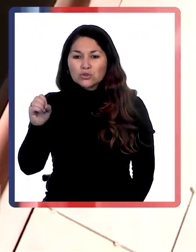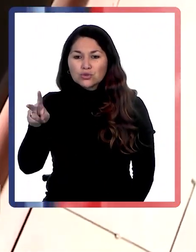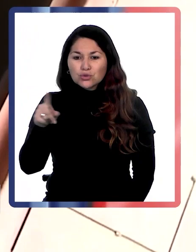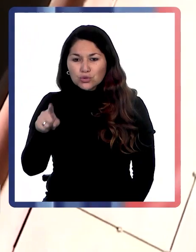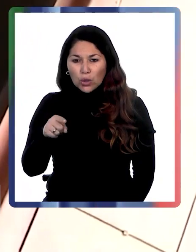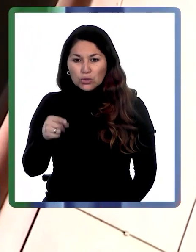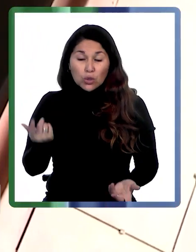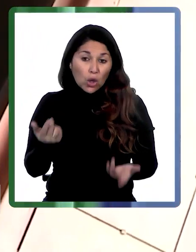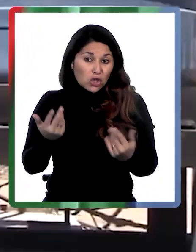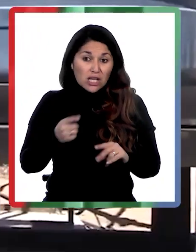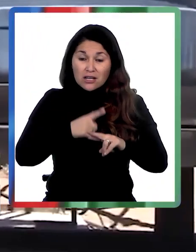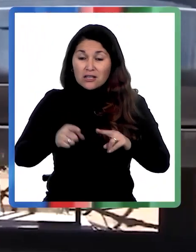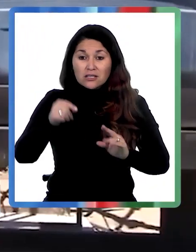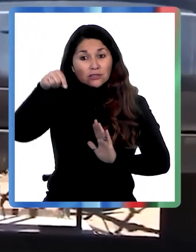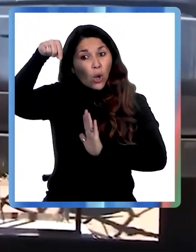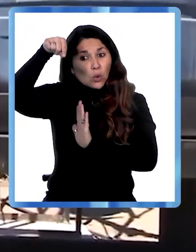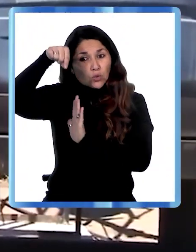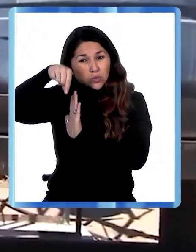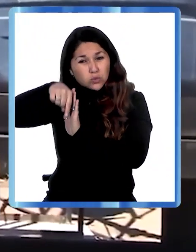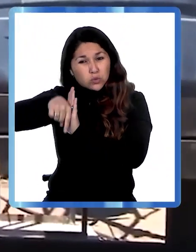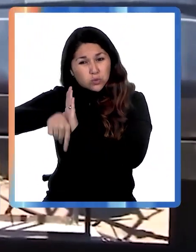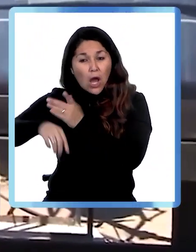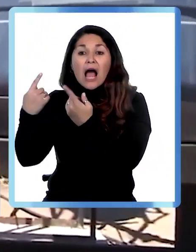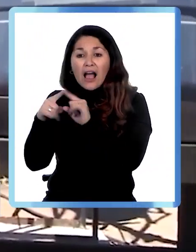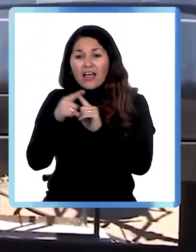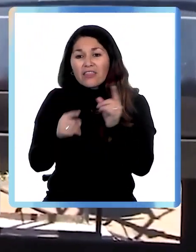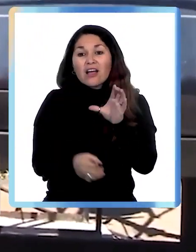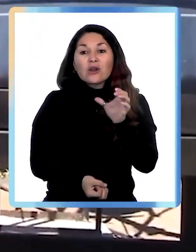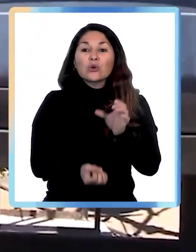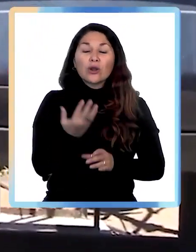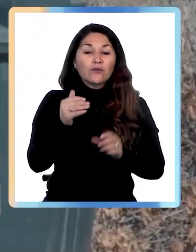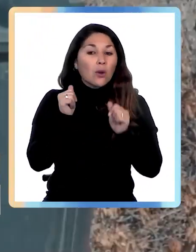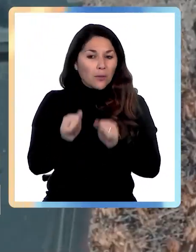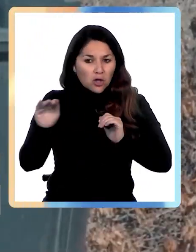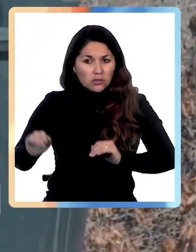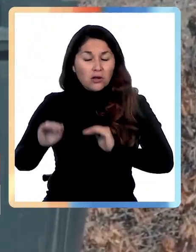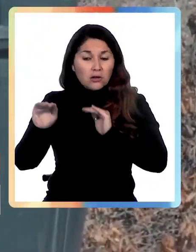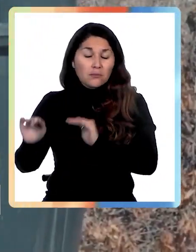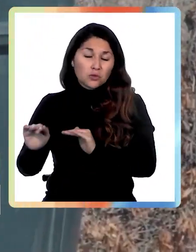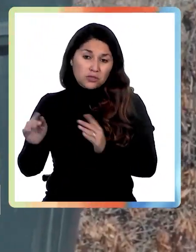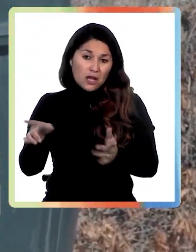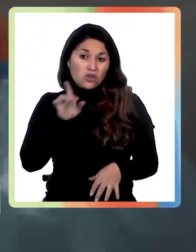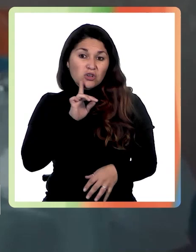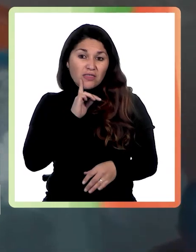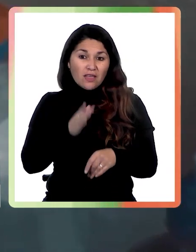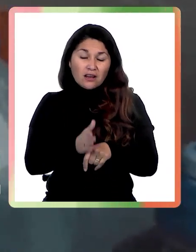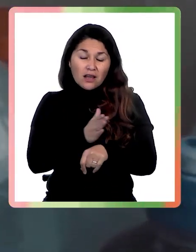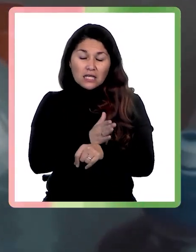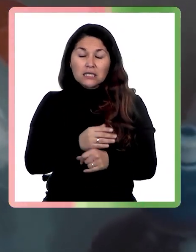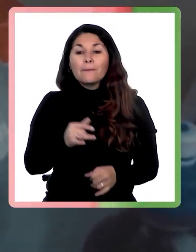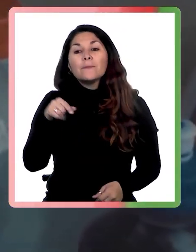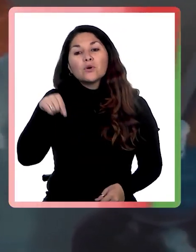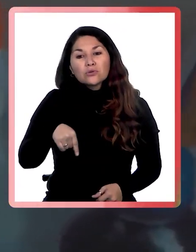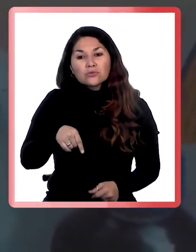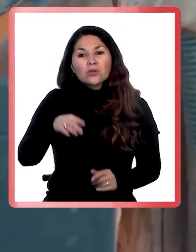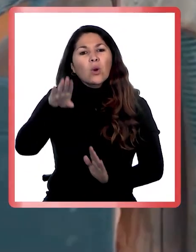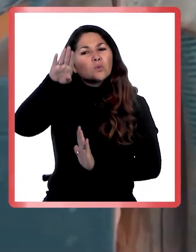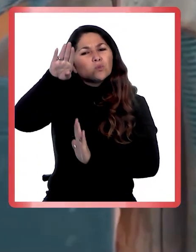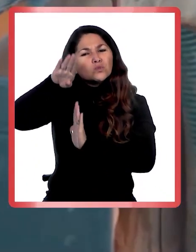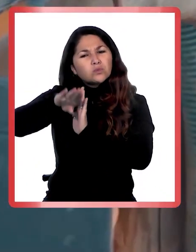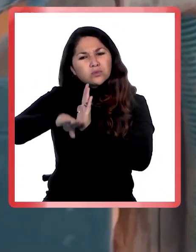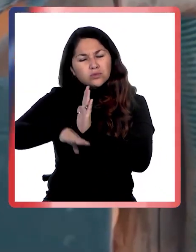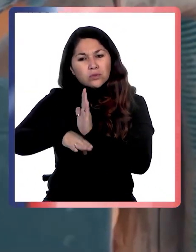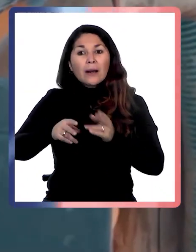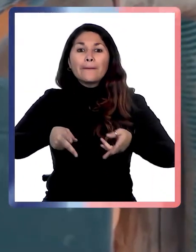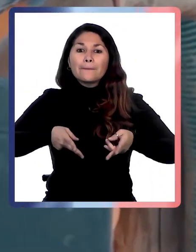pozos adicionales que refuercen hoy día a los pozos originales para que puedan fortalecer su caudal porque hoy día la mayoría de ellos está con un caudal muy muy